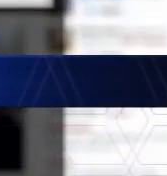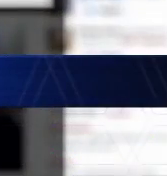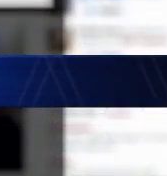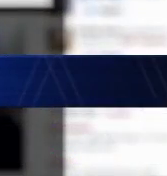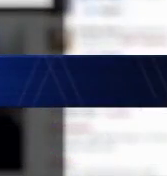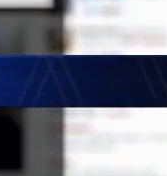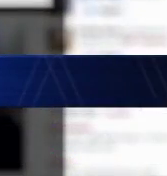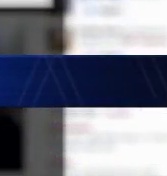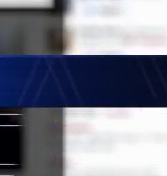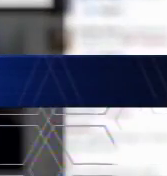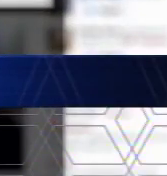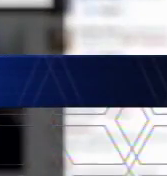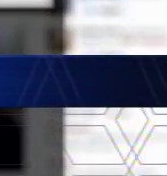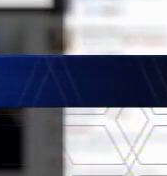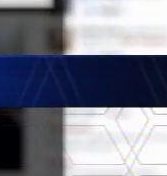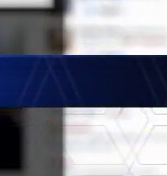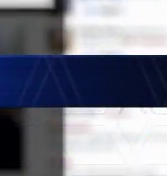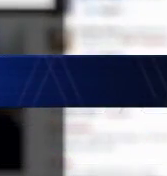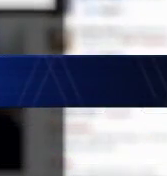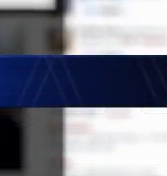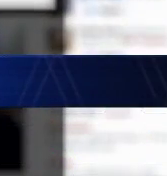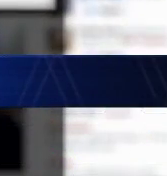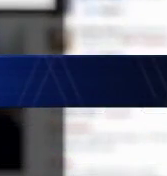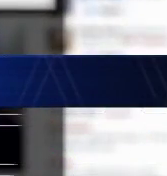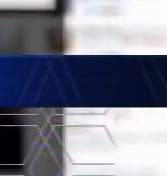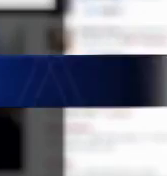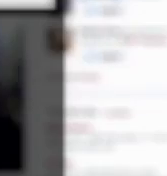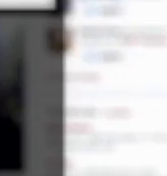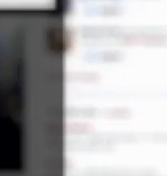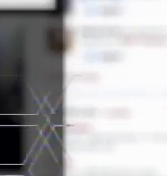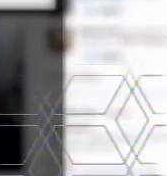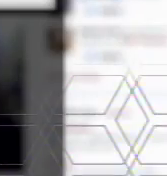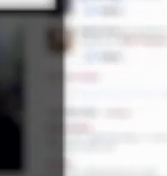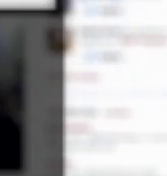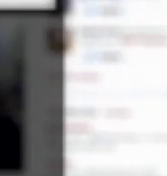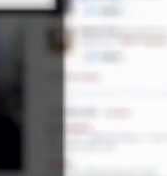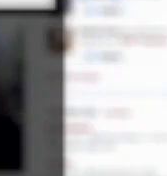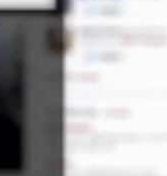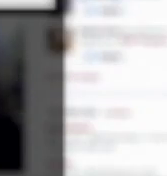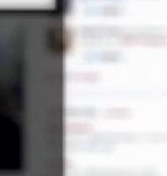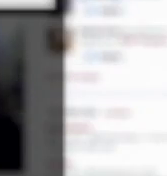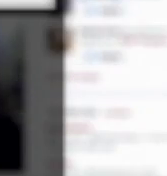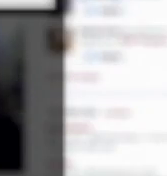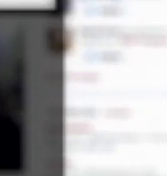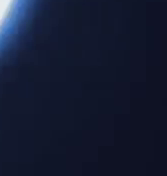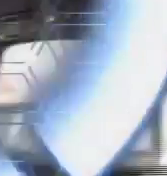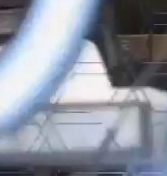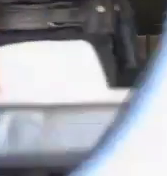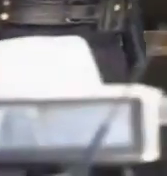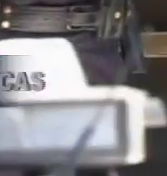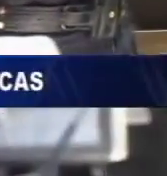Repudio. Canciller Delcy Rodríguez rechaza sanciones contra magistrados del TCJ.